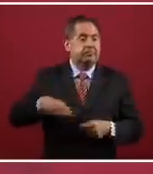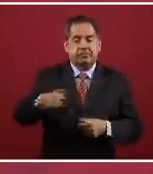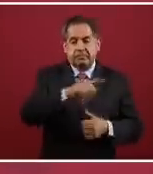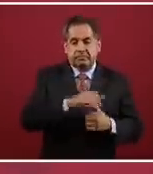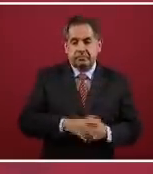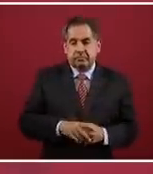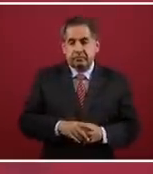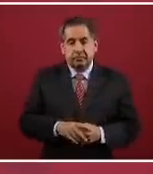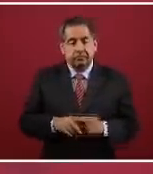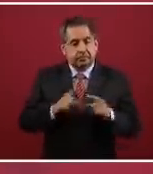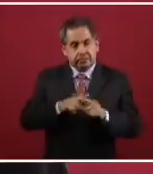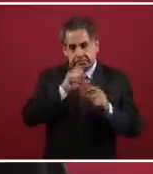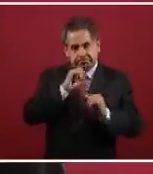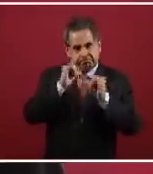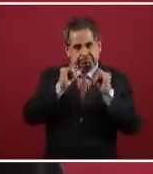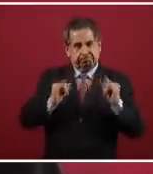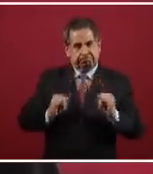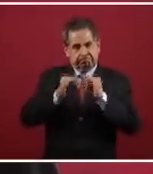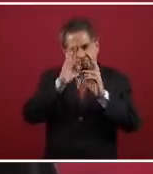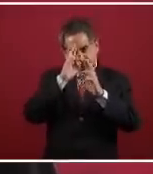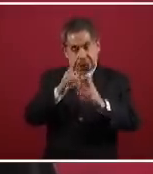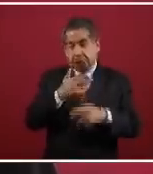y a las instituciones. Entonces,